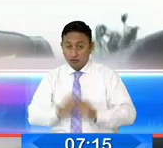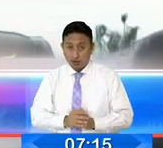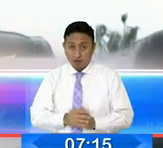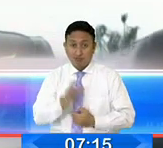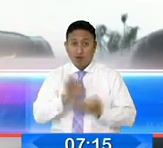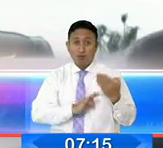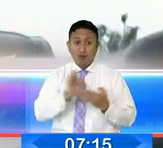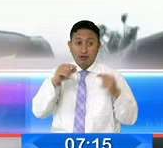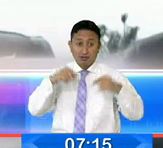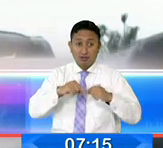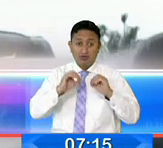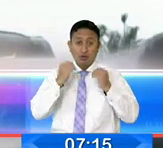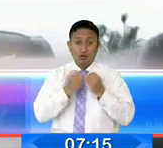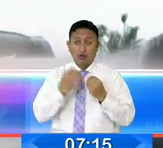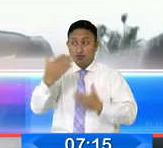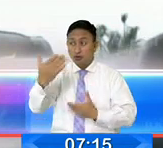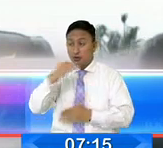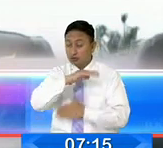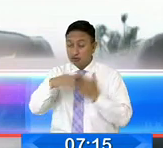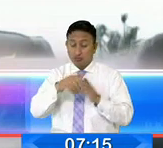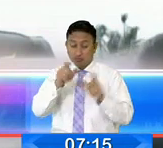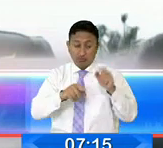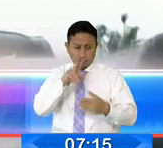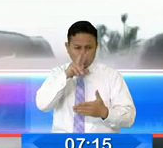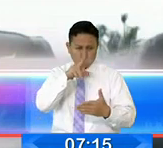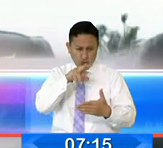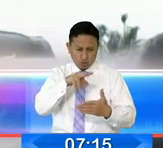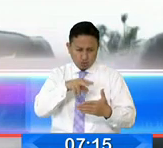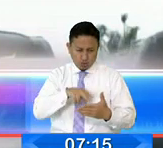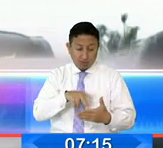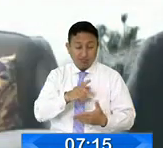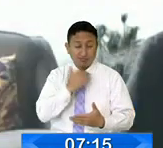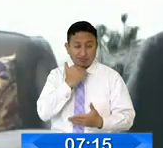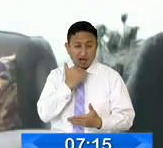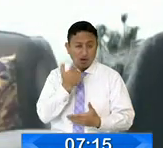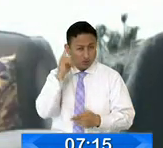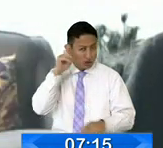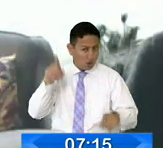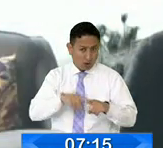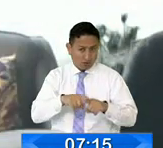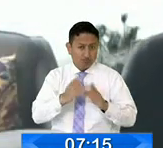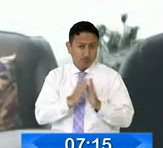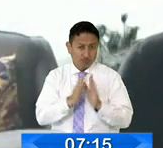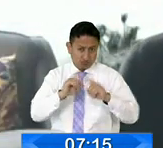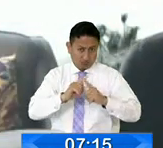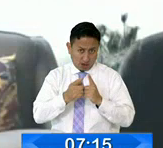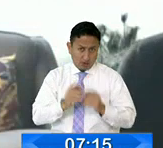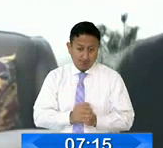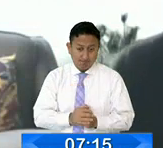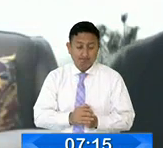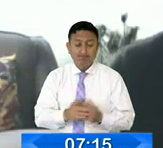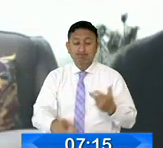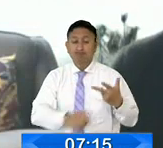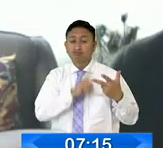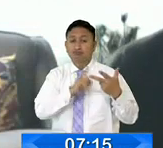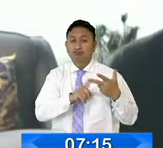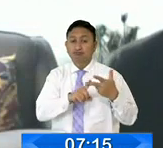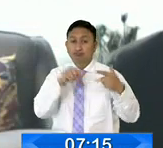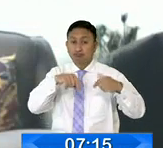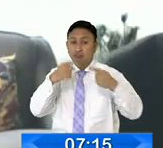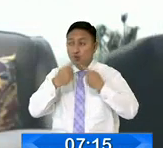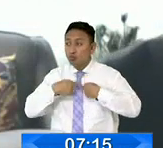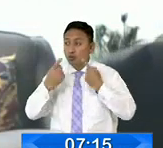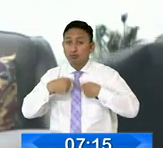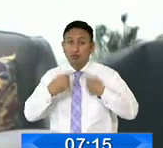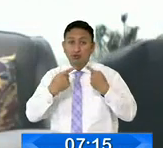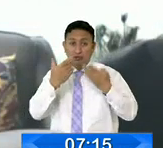ciudadanos y organizaciones y candidatos puedan interponer impugnaciones. Tercero, se debe aprobar la convocatoria